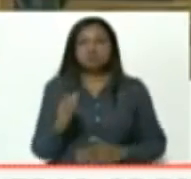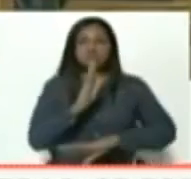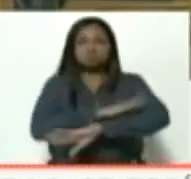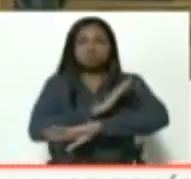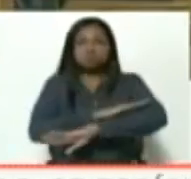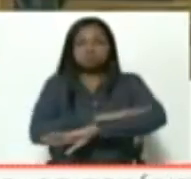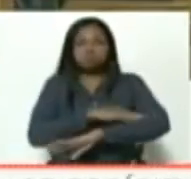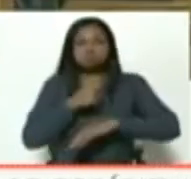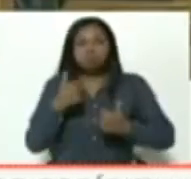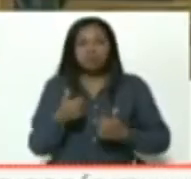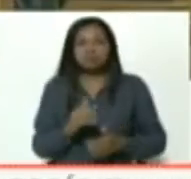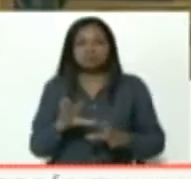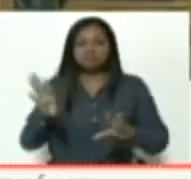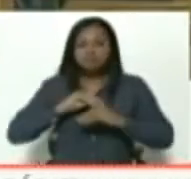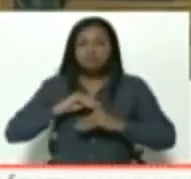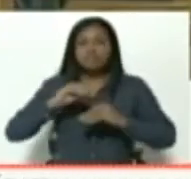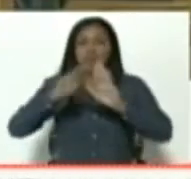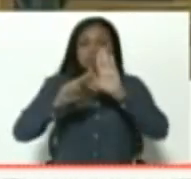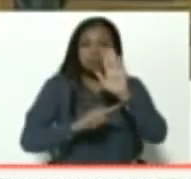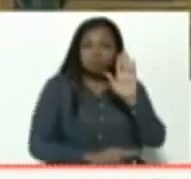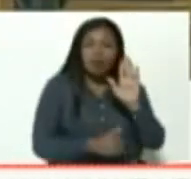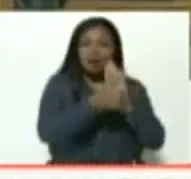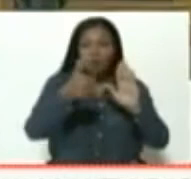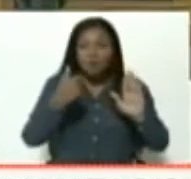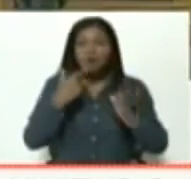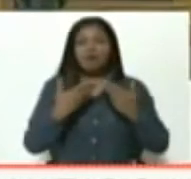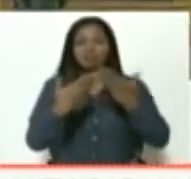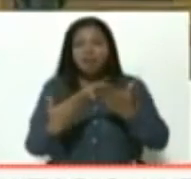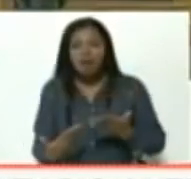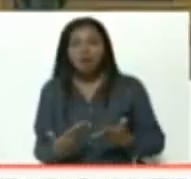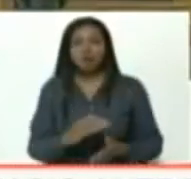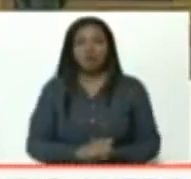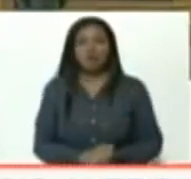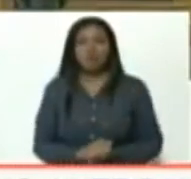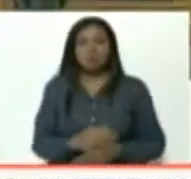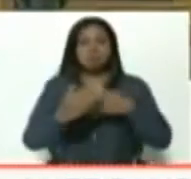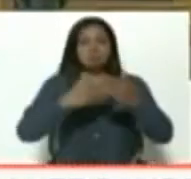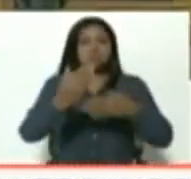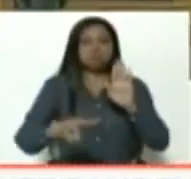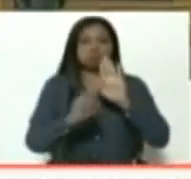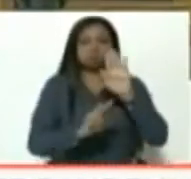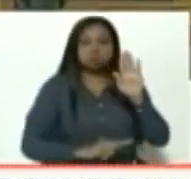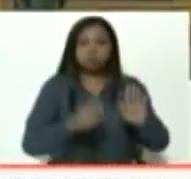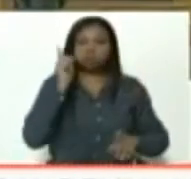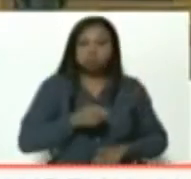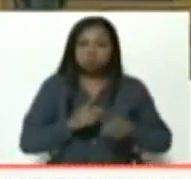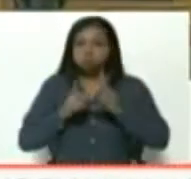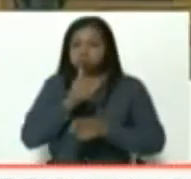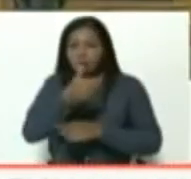disciplina, el acatamiento de todas las medidas y normas que se han venido impartiendo para